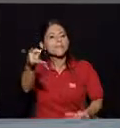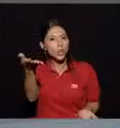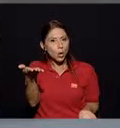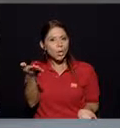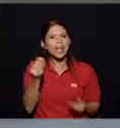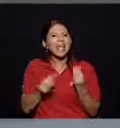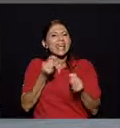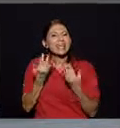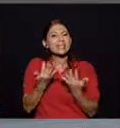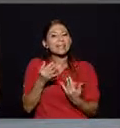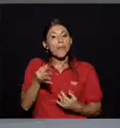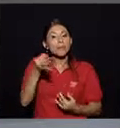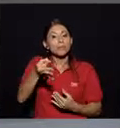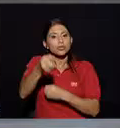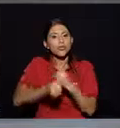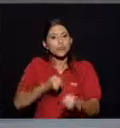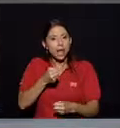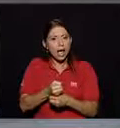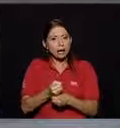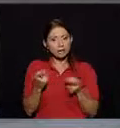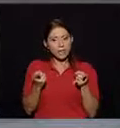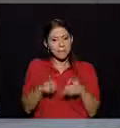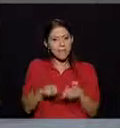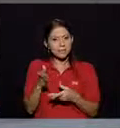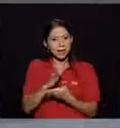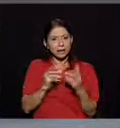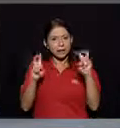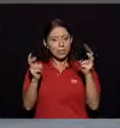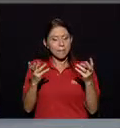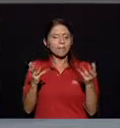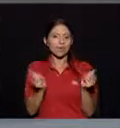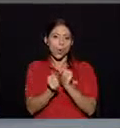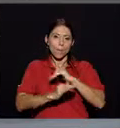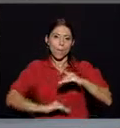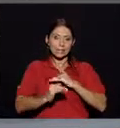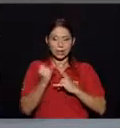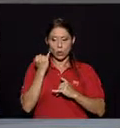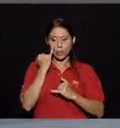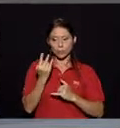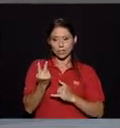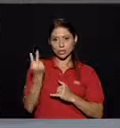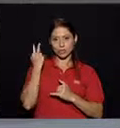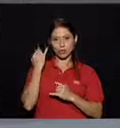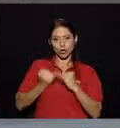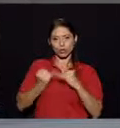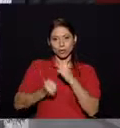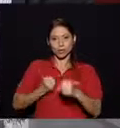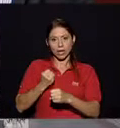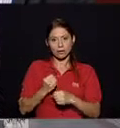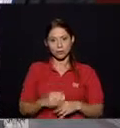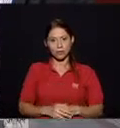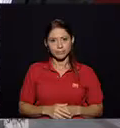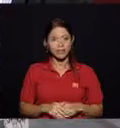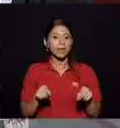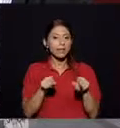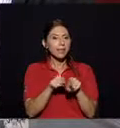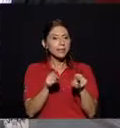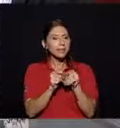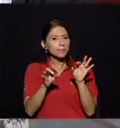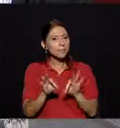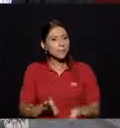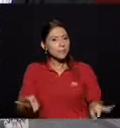los próximos años que pasen algunos temas con base en lo que ya hemos observado en los últimos años. Y tal vez bien importante